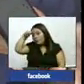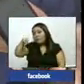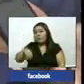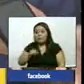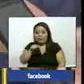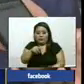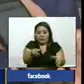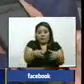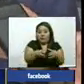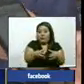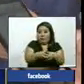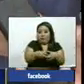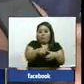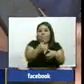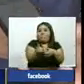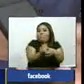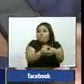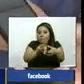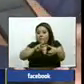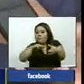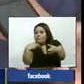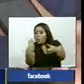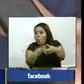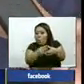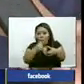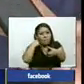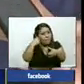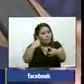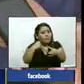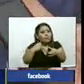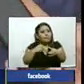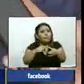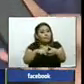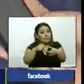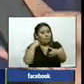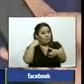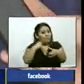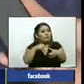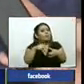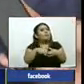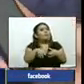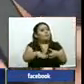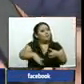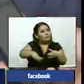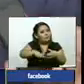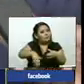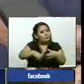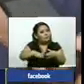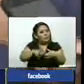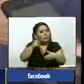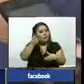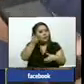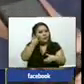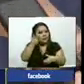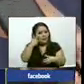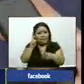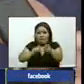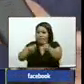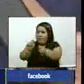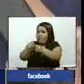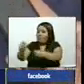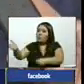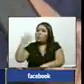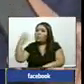clica y programa que tienen de las más potentes en esta zona, especialmente en San Miguel.